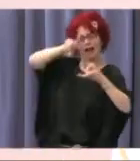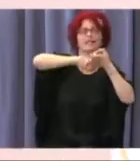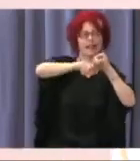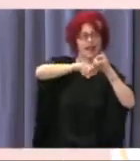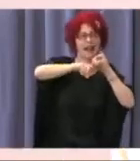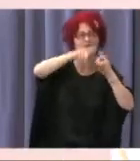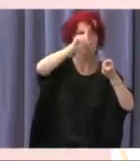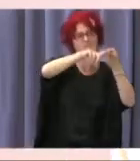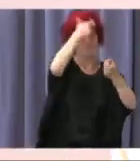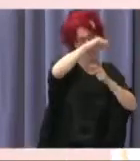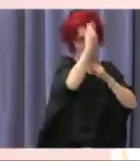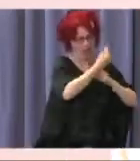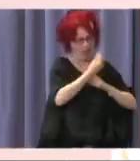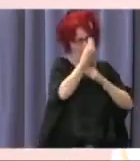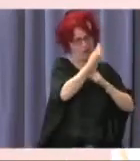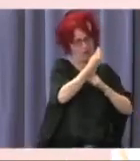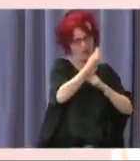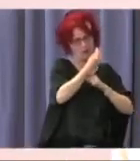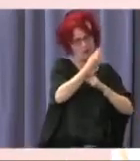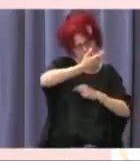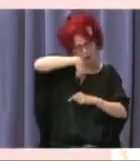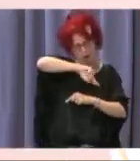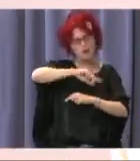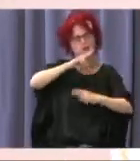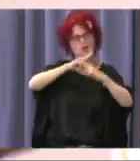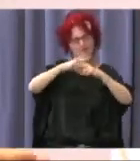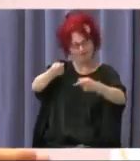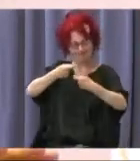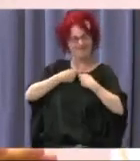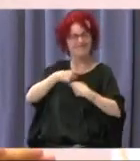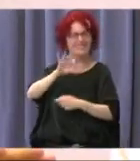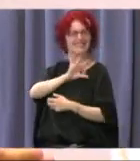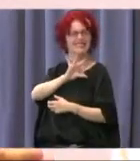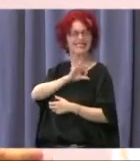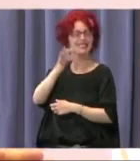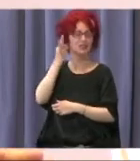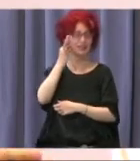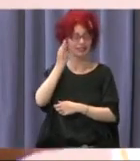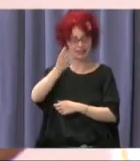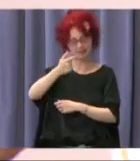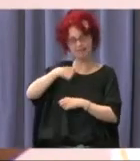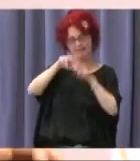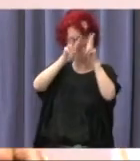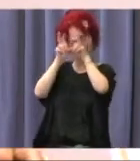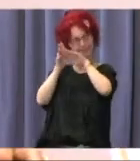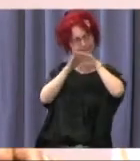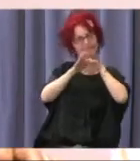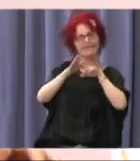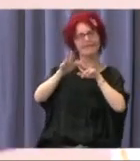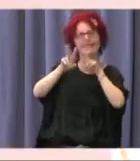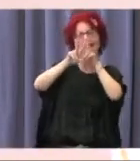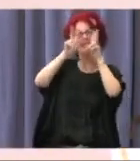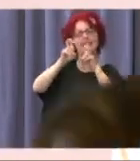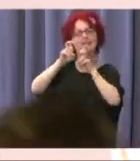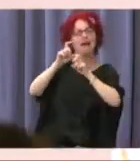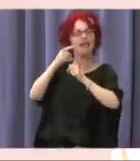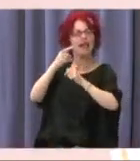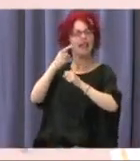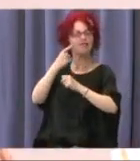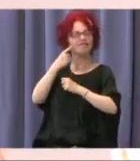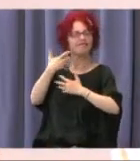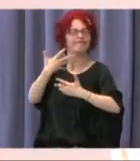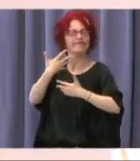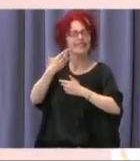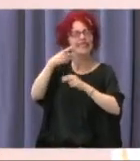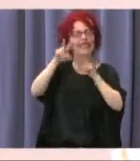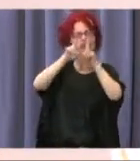cuidaba. Bueno, un tema que me parece fundamental para trabajar, el prestigio de lo masculino y el desprestigio